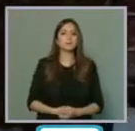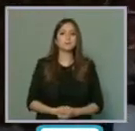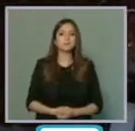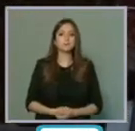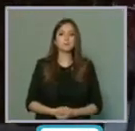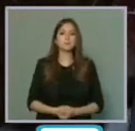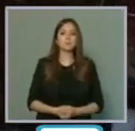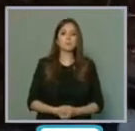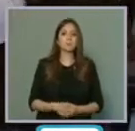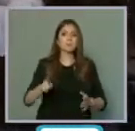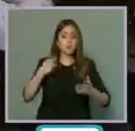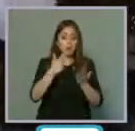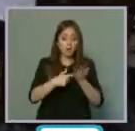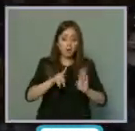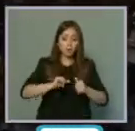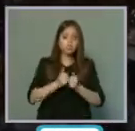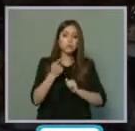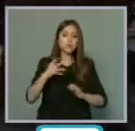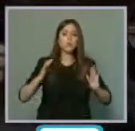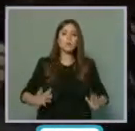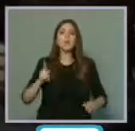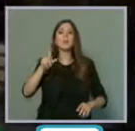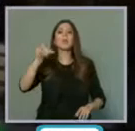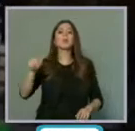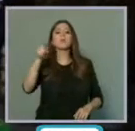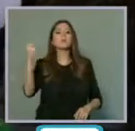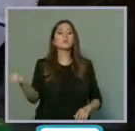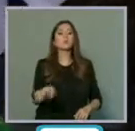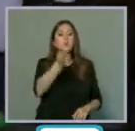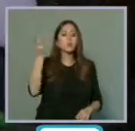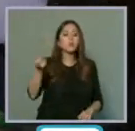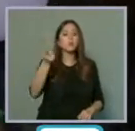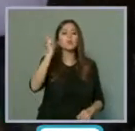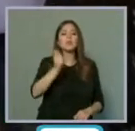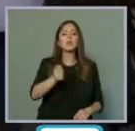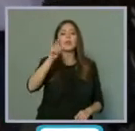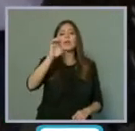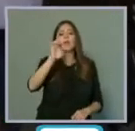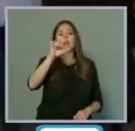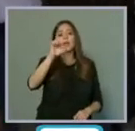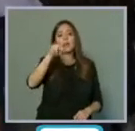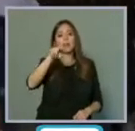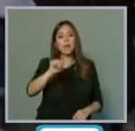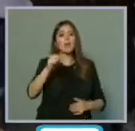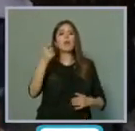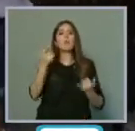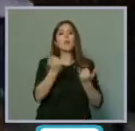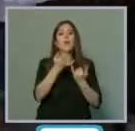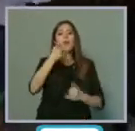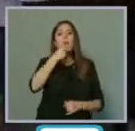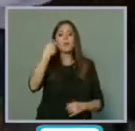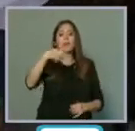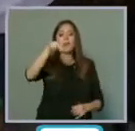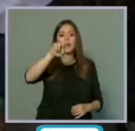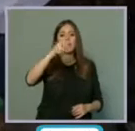usted sabe si viene aquí y pregunta por Elena y por Nehemías. Nehemías. Y mire que va a aprender y va a